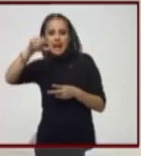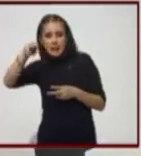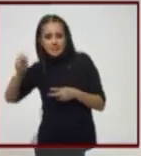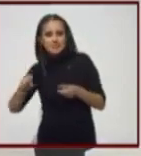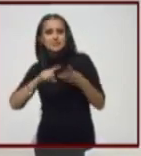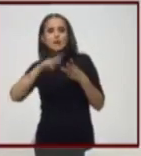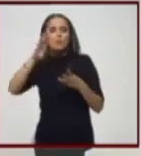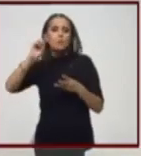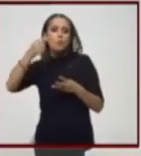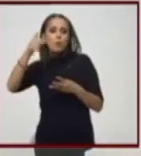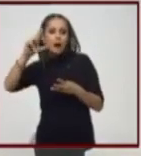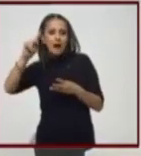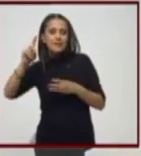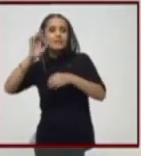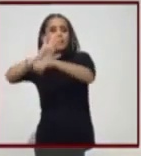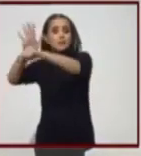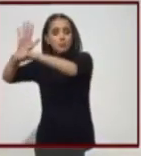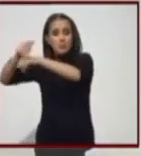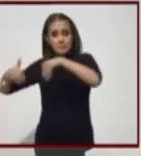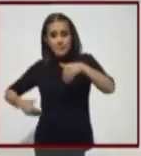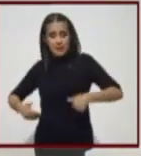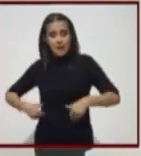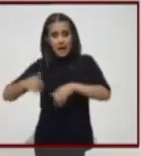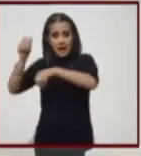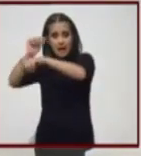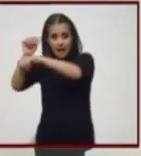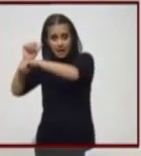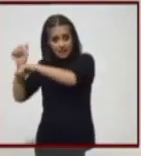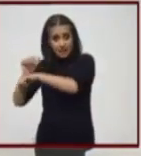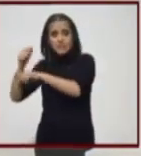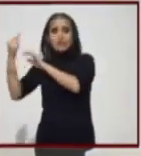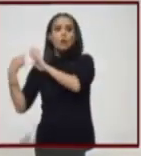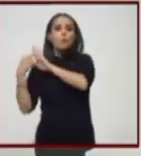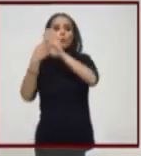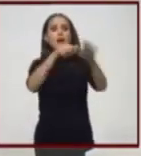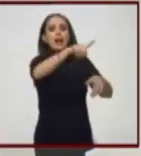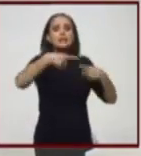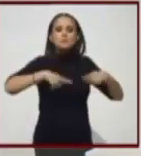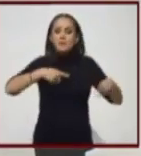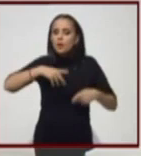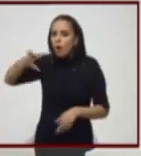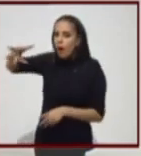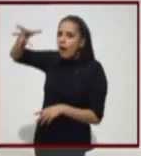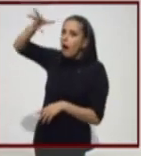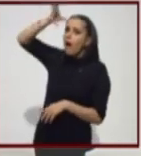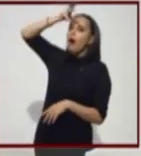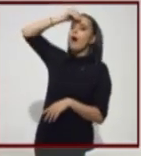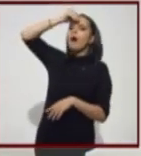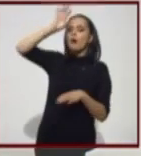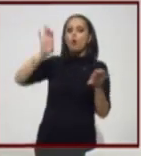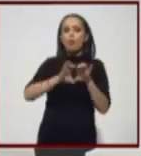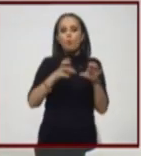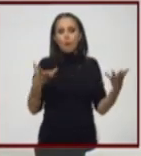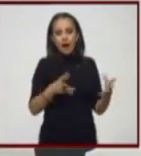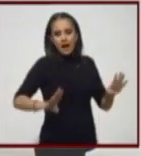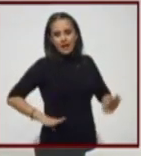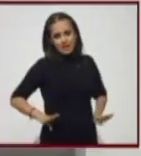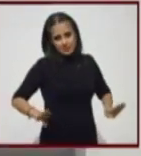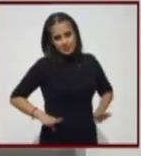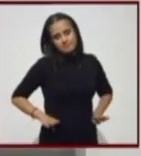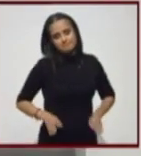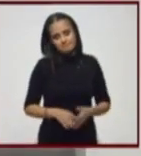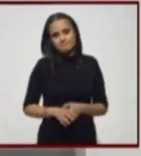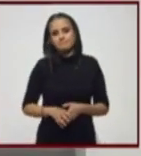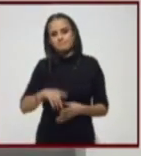play bogart o como influyó a través de sus personajes en la conducta social de la época los recuerdos de estos cuatro